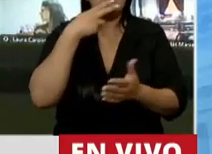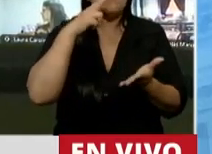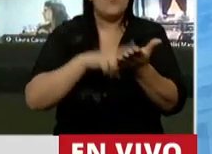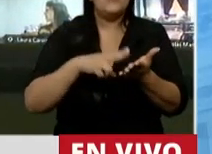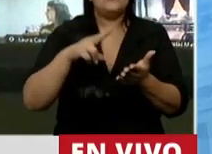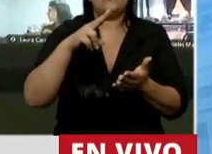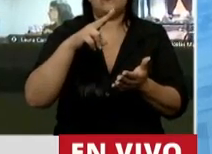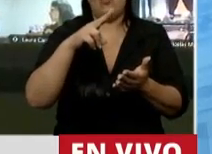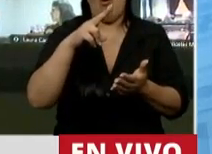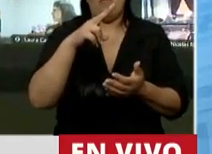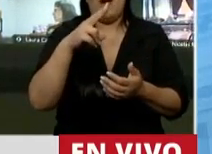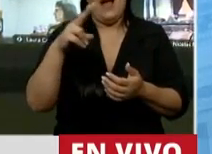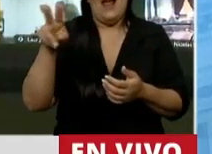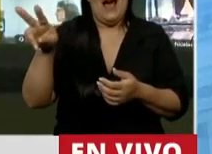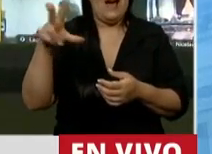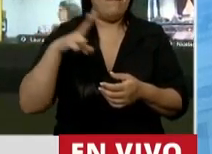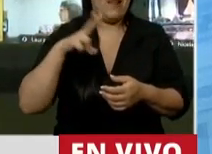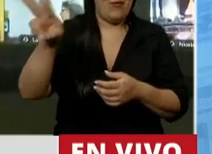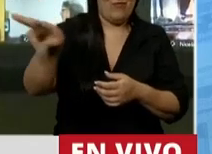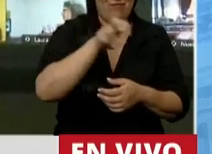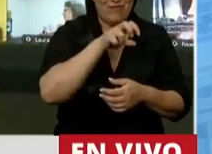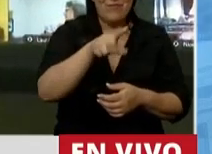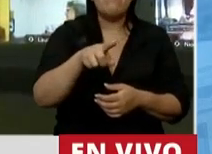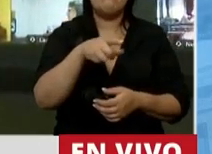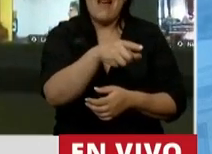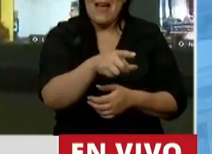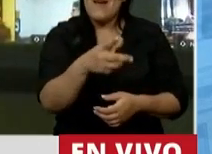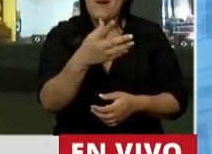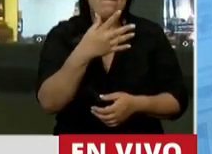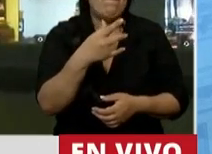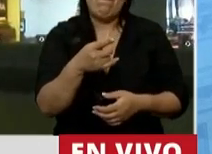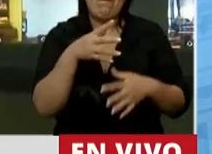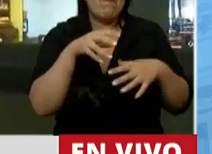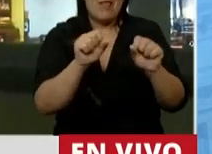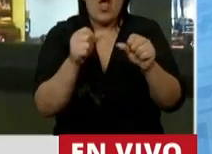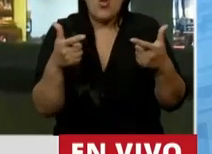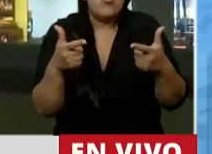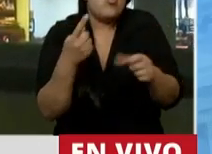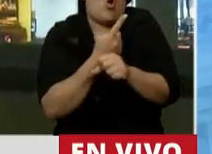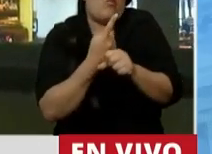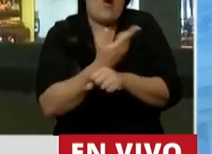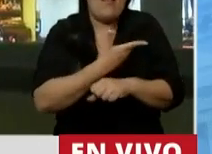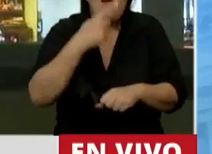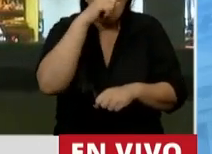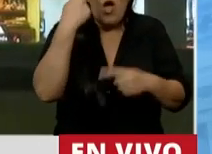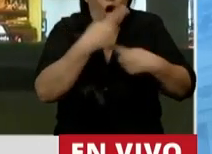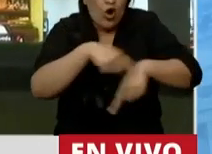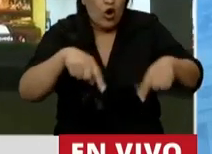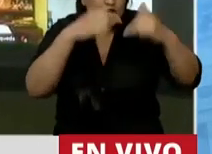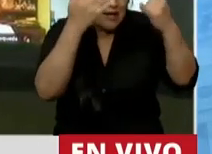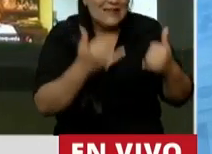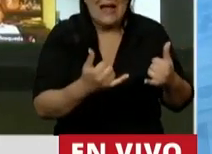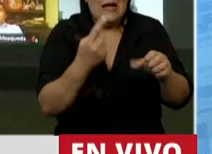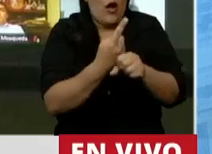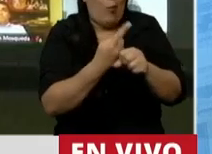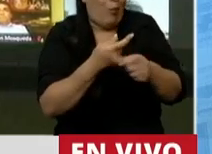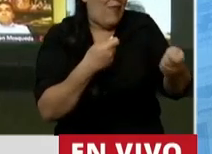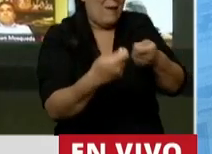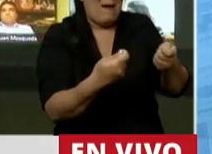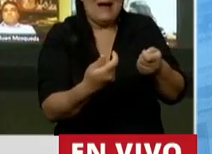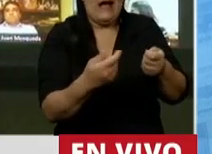la riqueza, lo que implica es reconocer que no hay habilidad en este gobierno para hacer un mejor uso de los recursos que ya existen. Y